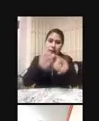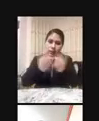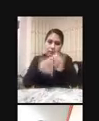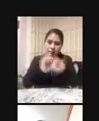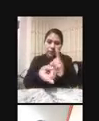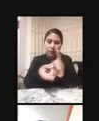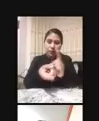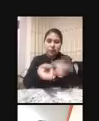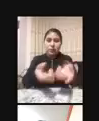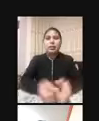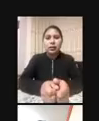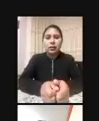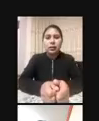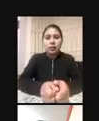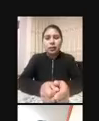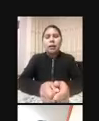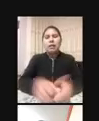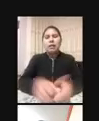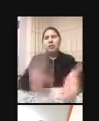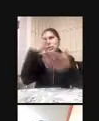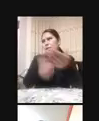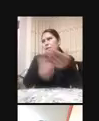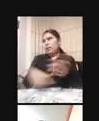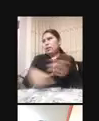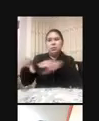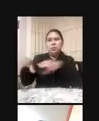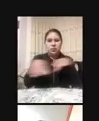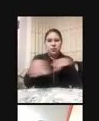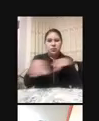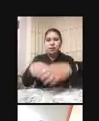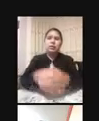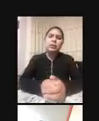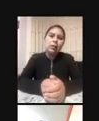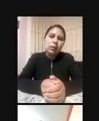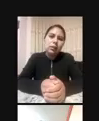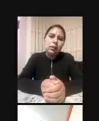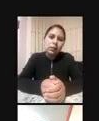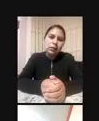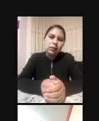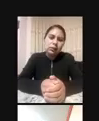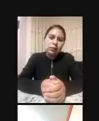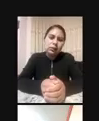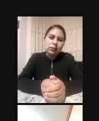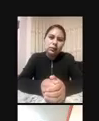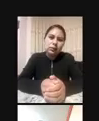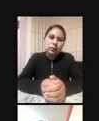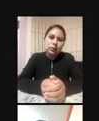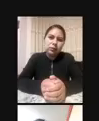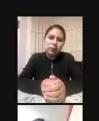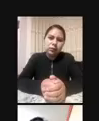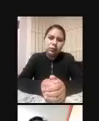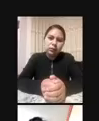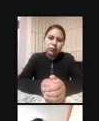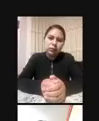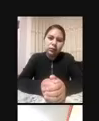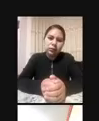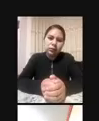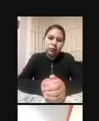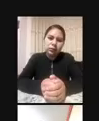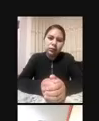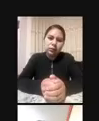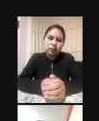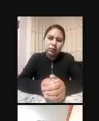que lograr? Miren, son pequeñitos, entonces lo que tenemos que lograr es que esa plasticidad